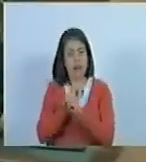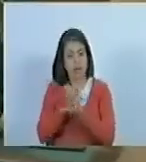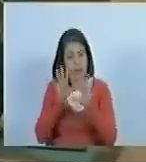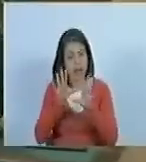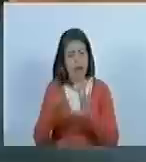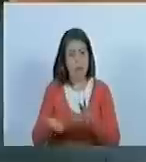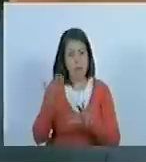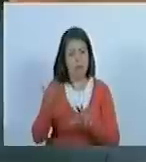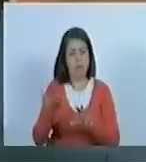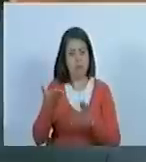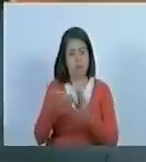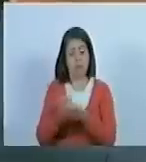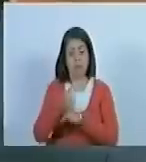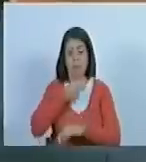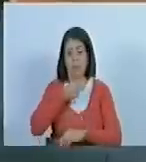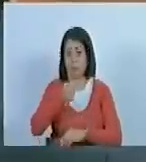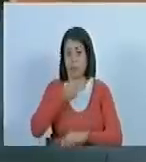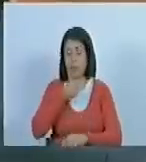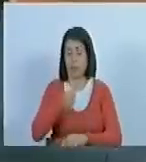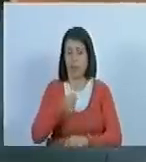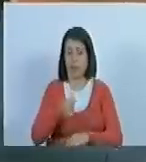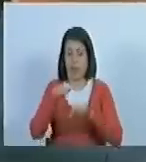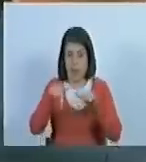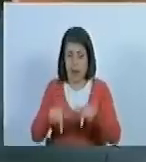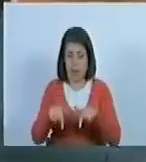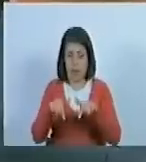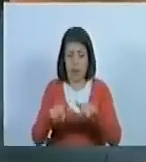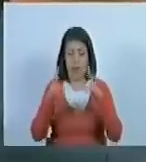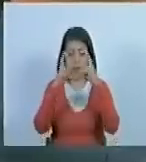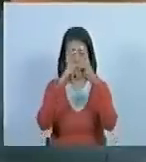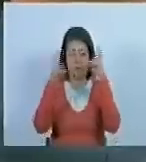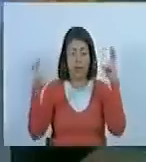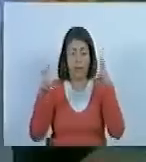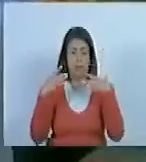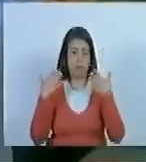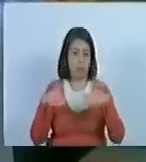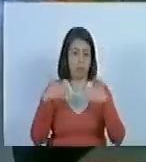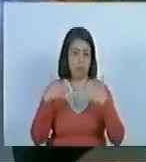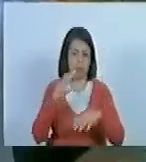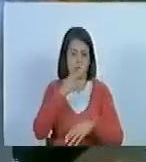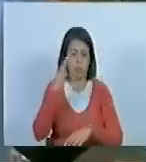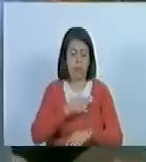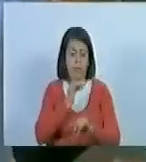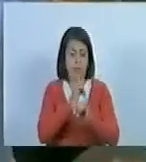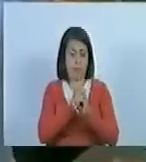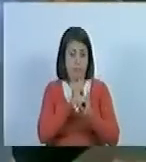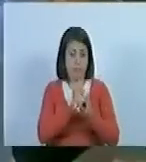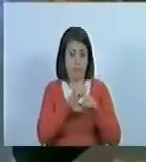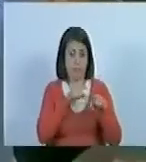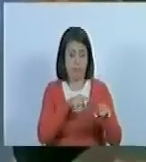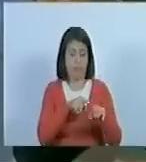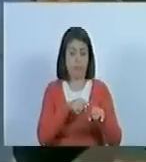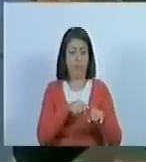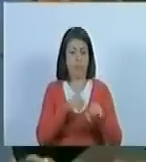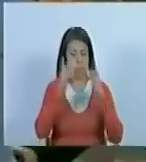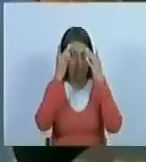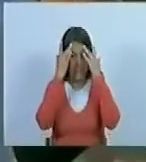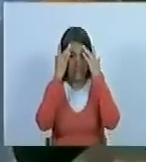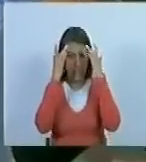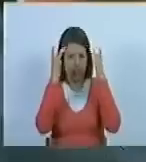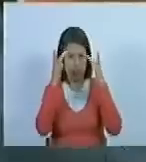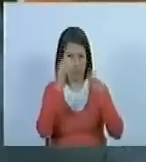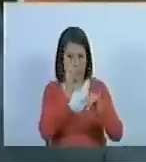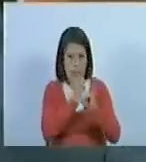Discusiones importantes sobre el periodismo. En este momento hay un tema tremendo con la realidad virtual, con la inteligencia